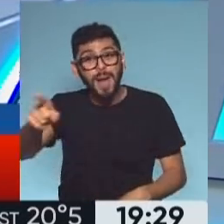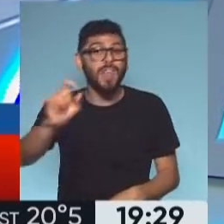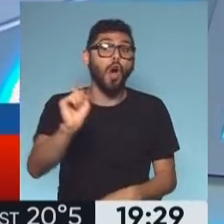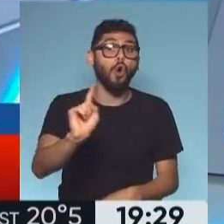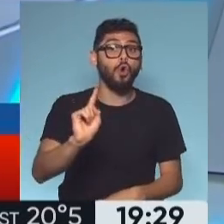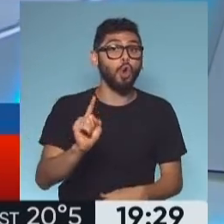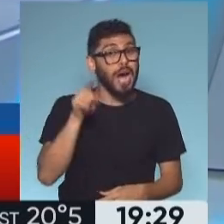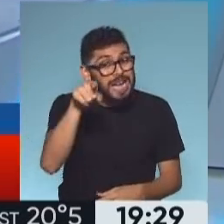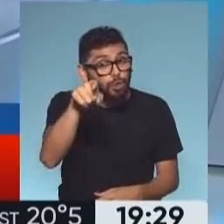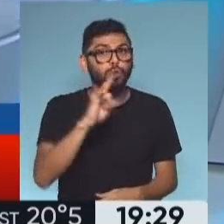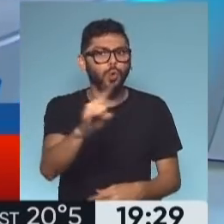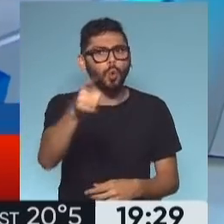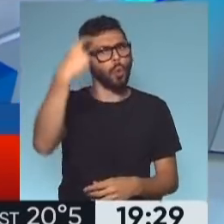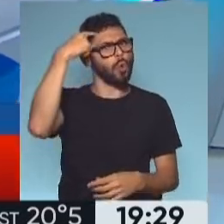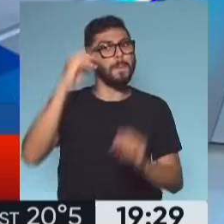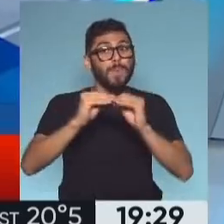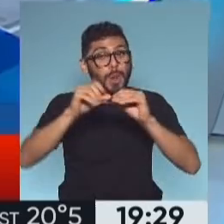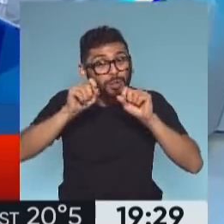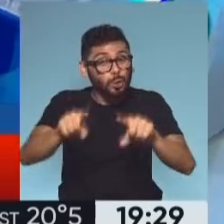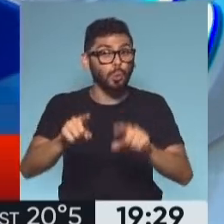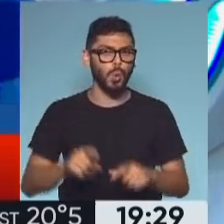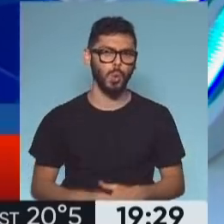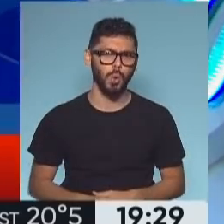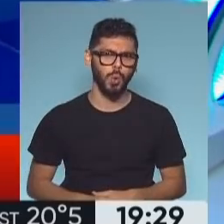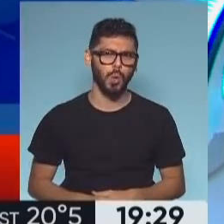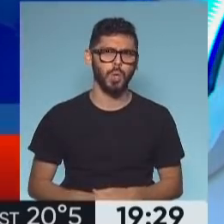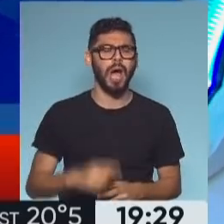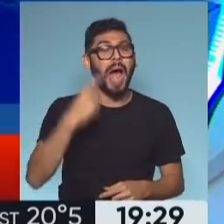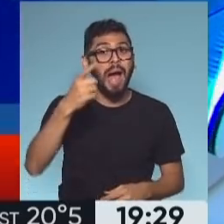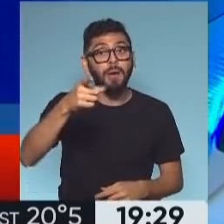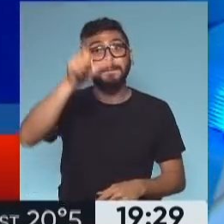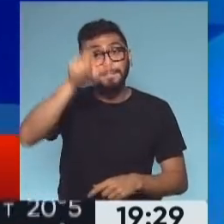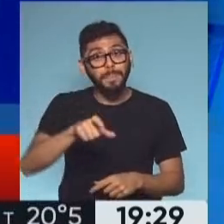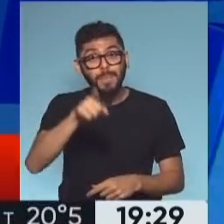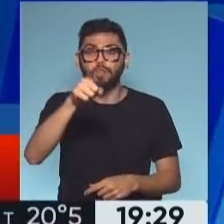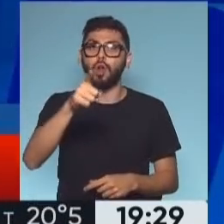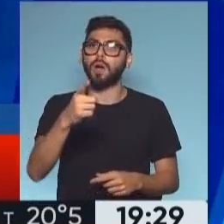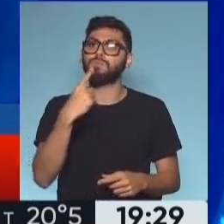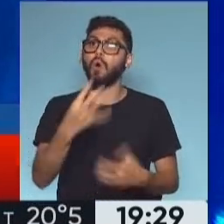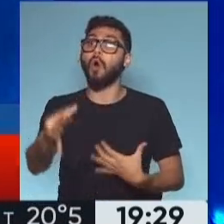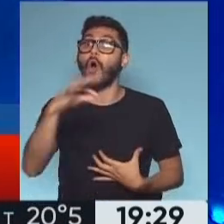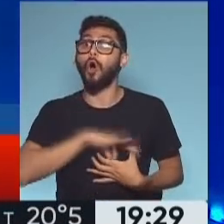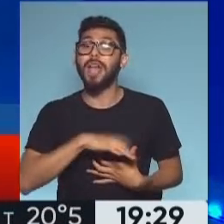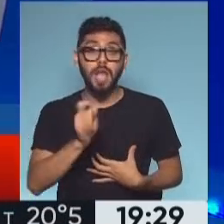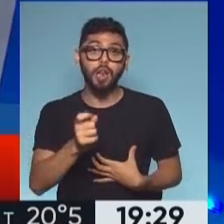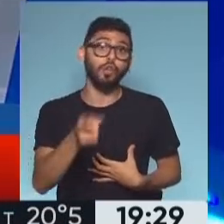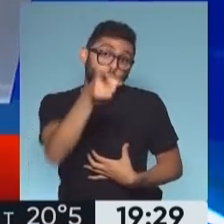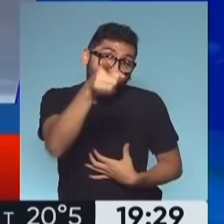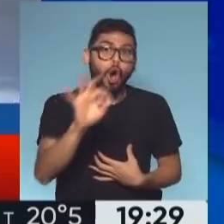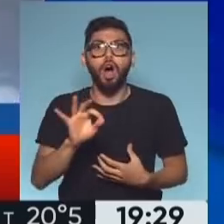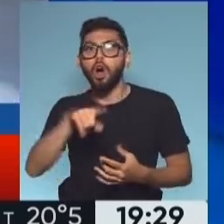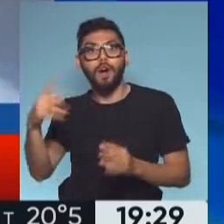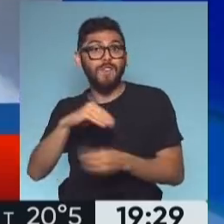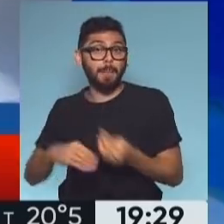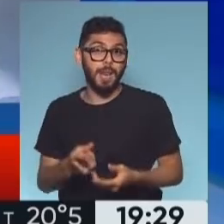al colegio. Es un problema que tiene usted, porque el que se va a infectar seguramente por no cuidarse es usted o un familiar suyo. Hasta